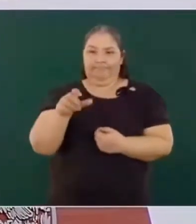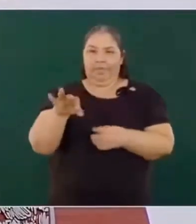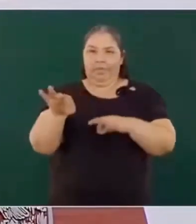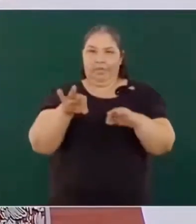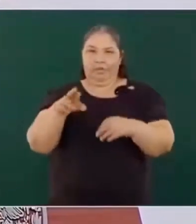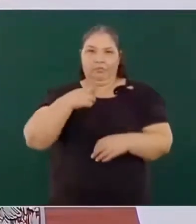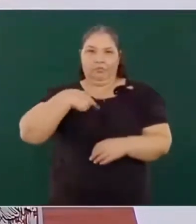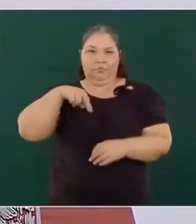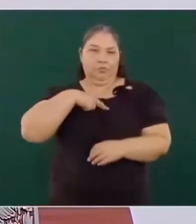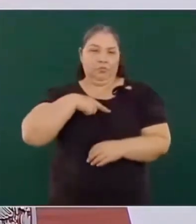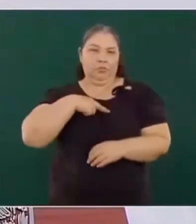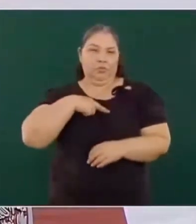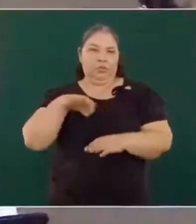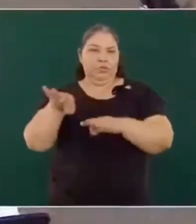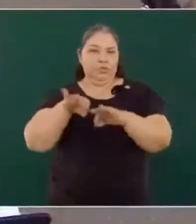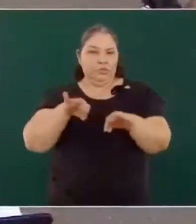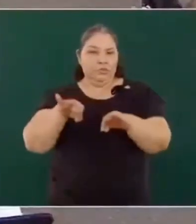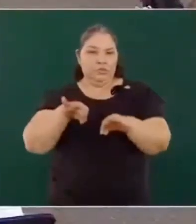cuanto a